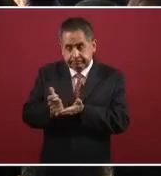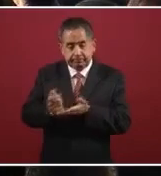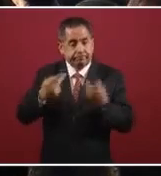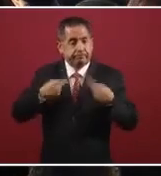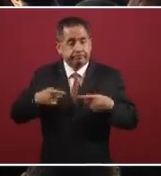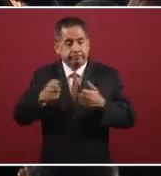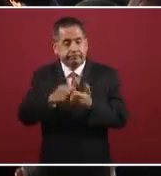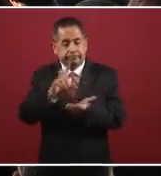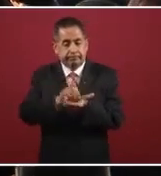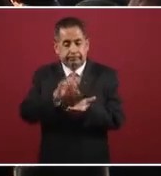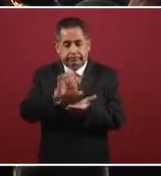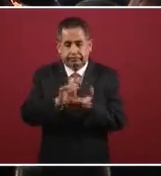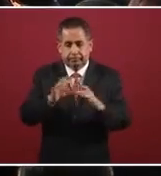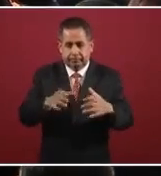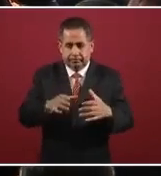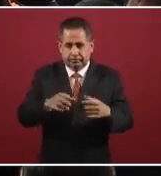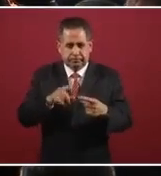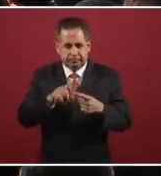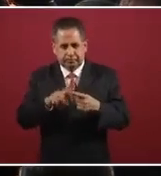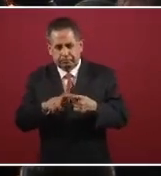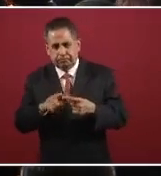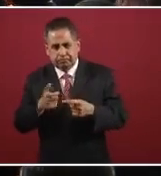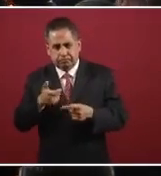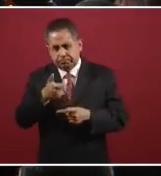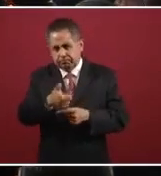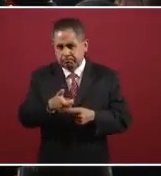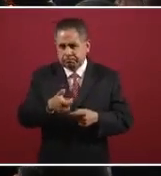personas con discapacidad o capacidades diferentes